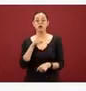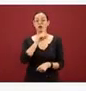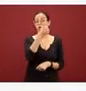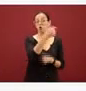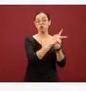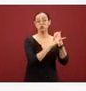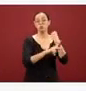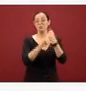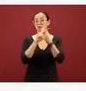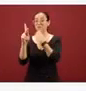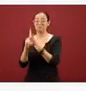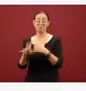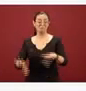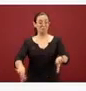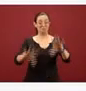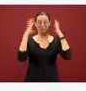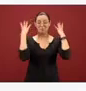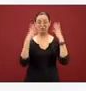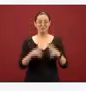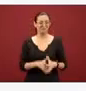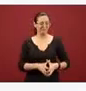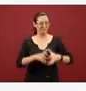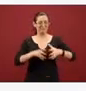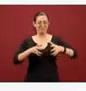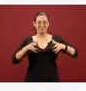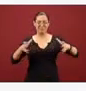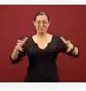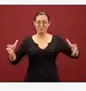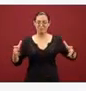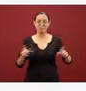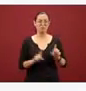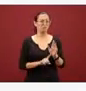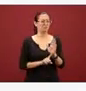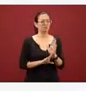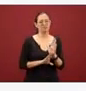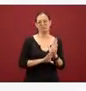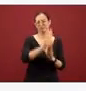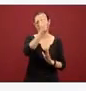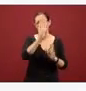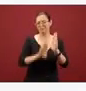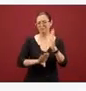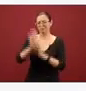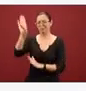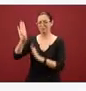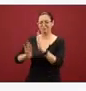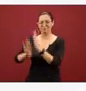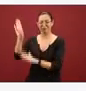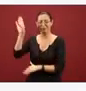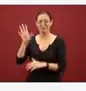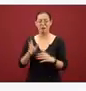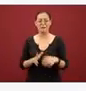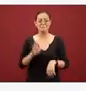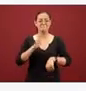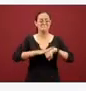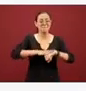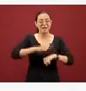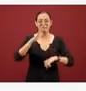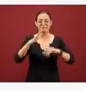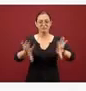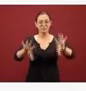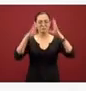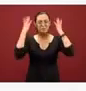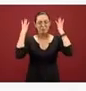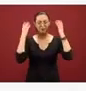escalar la velocidad de cambio, la velocidad de suma de casos, porque los casos diarios iban aumentando